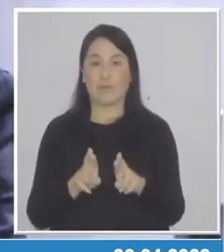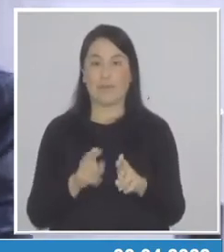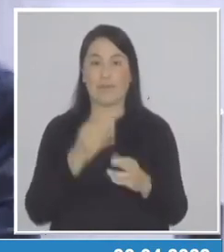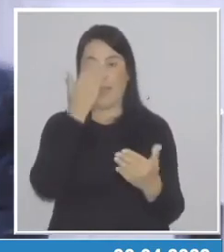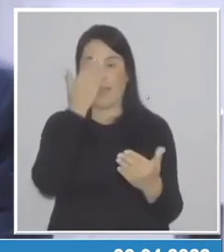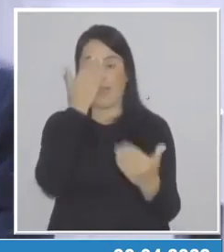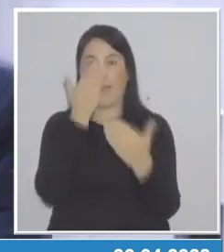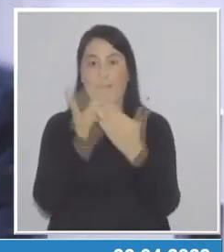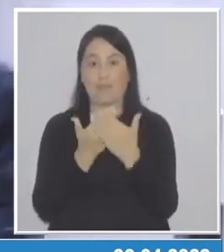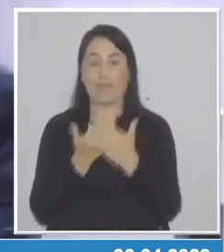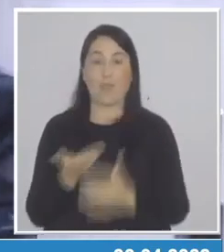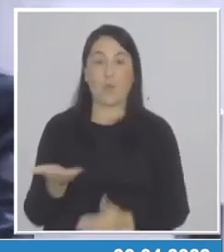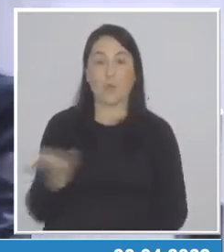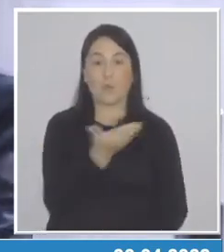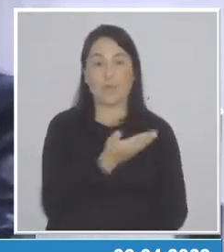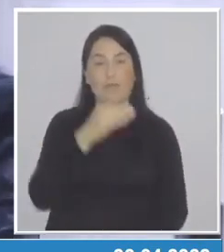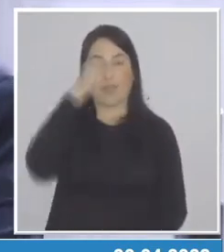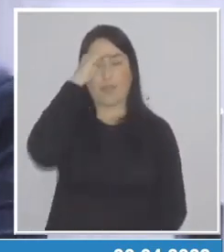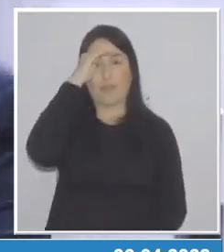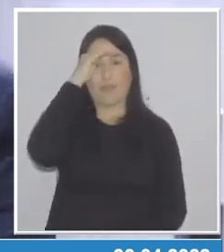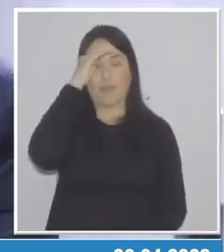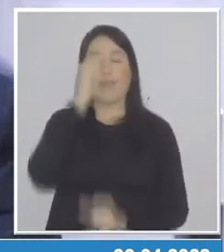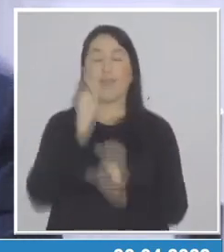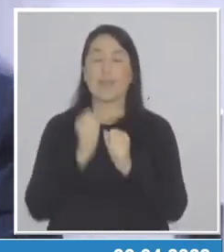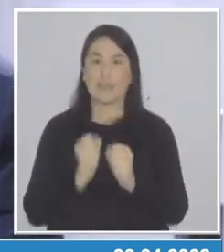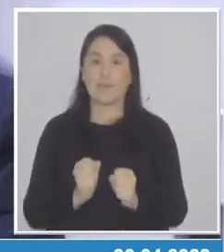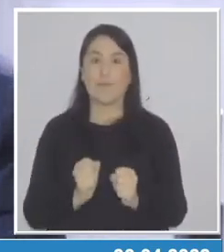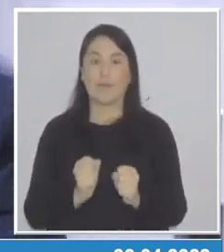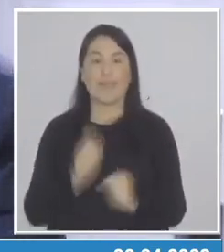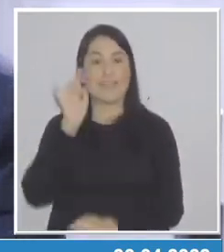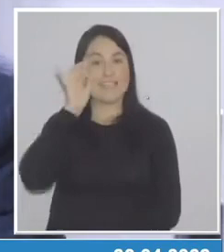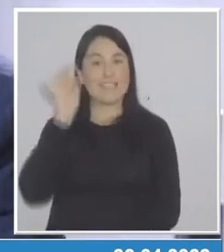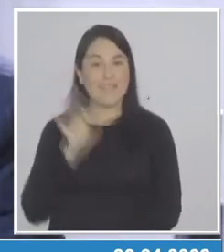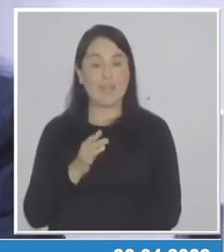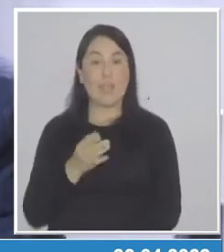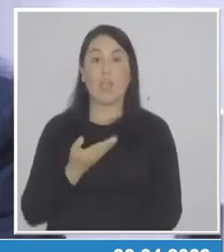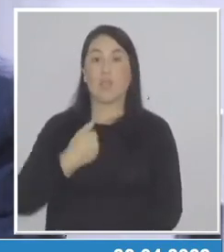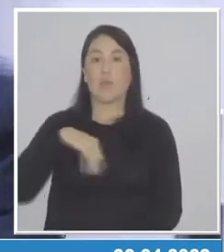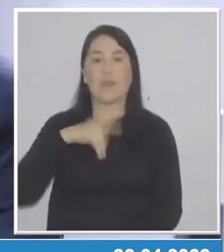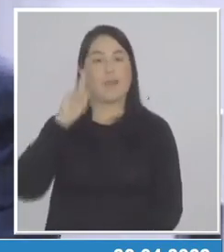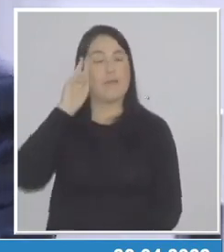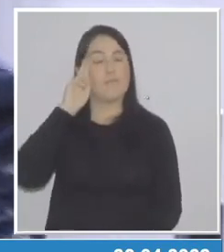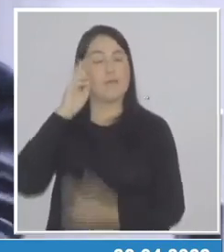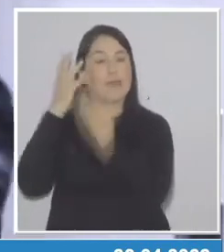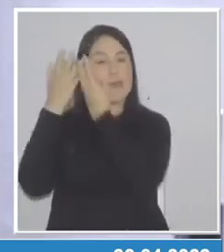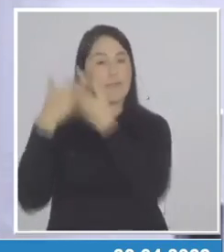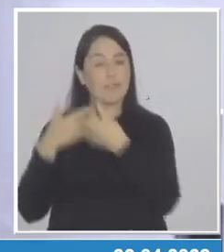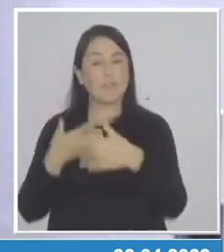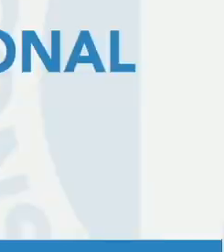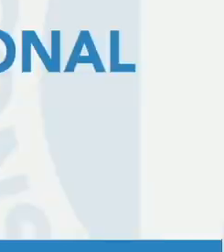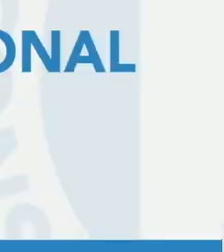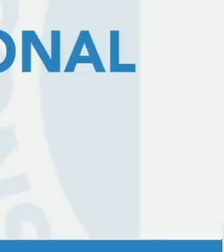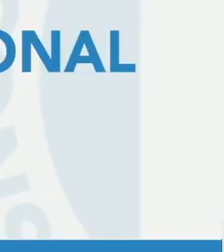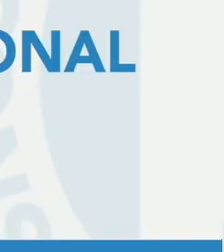confiados en que sabrán ponderar nuestras reflexiones y propuestas. Gracias. ¿Sí, director?